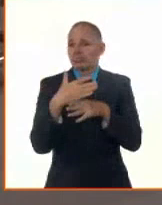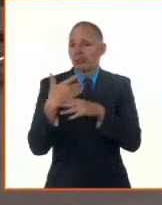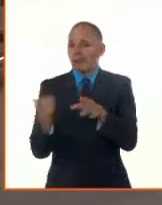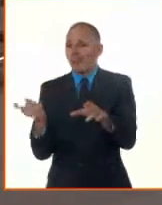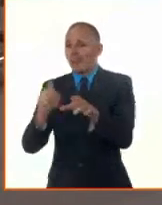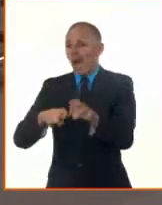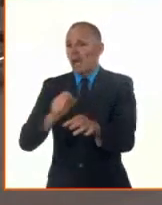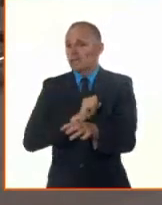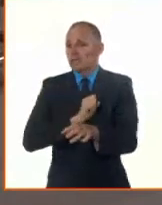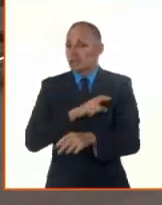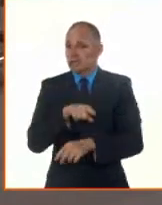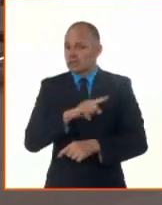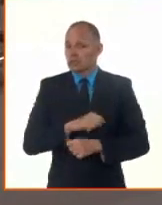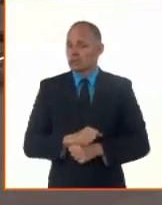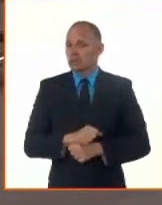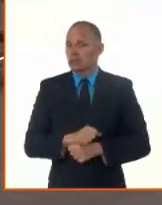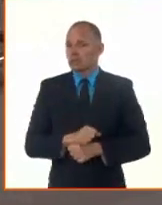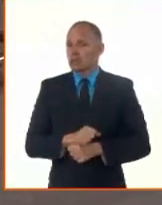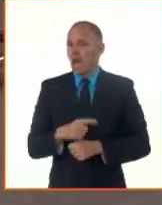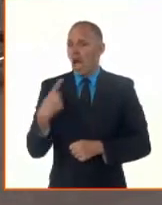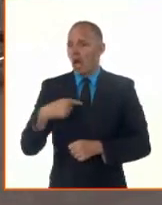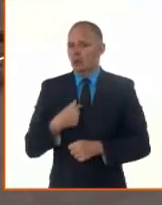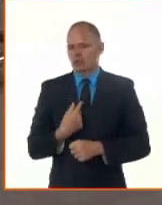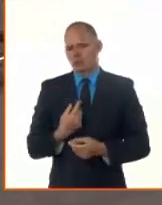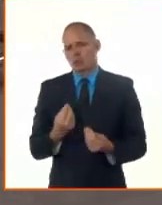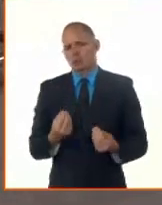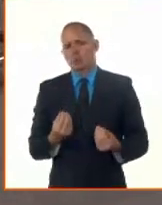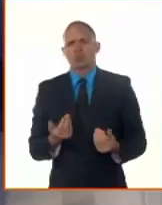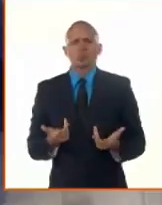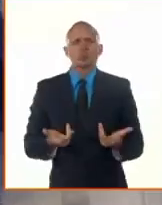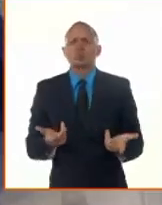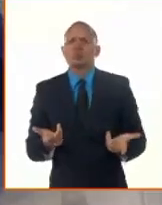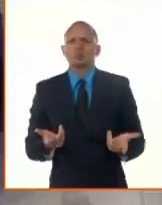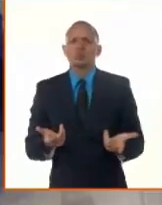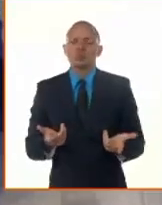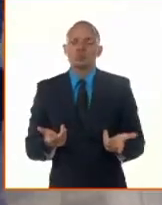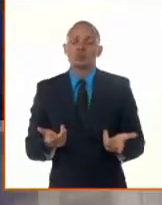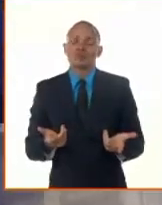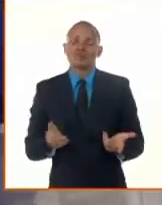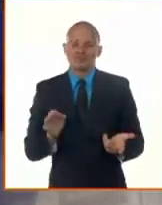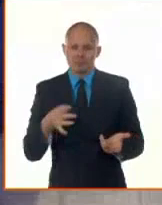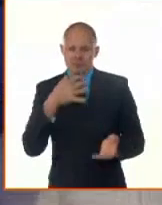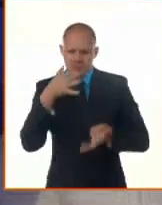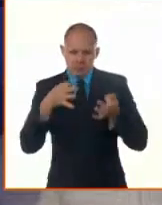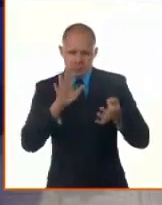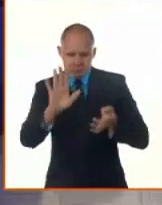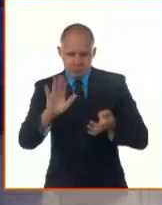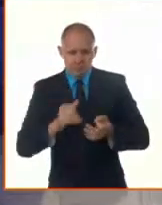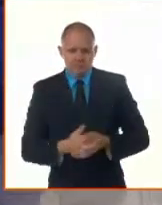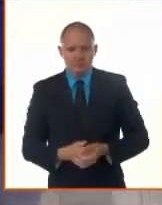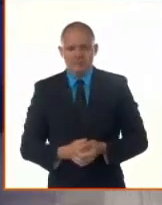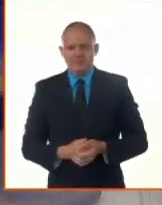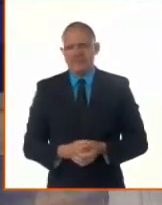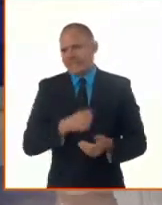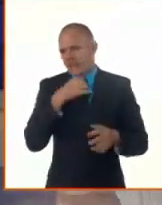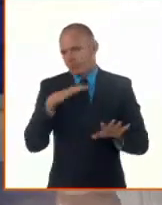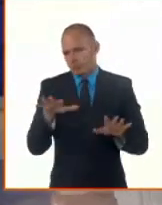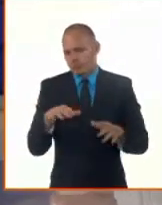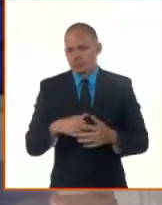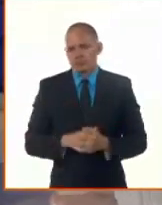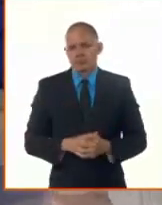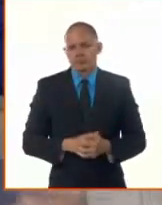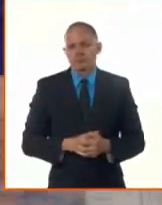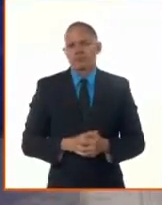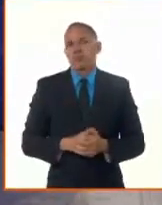como usted dice Bueno de qué estamos hablando no Bueno un poco estás dando la respuesta No si nosotros nosotros lo vemos ahora de pronto pero